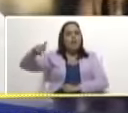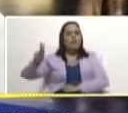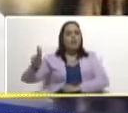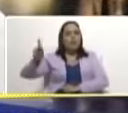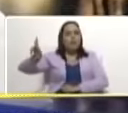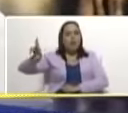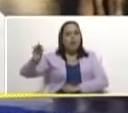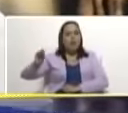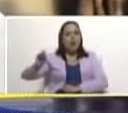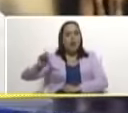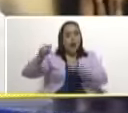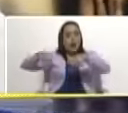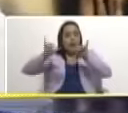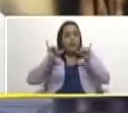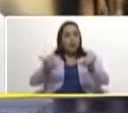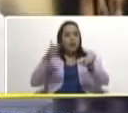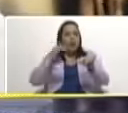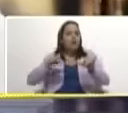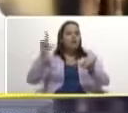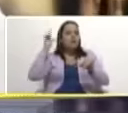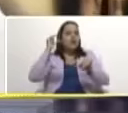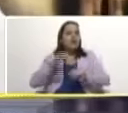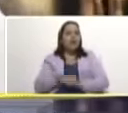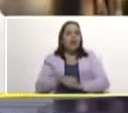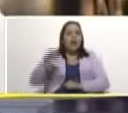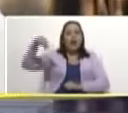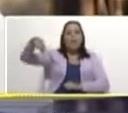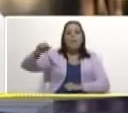Aquí mismo trajimos a Manuela Sáenz.